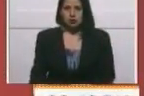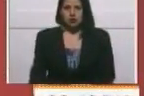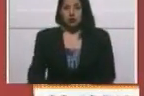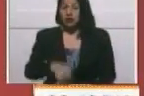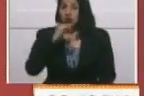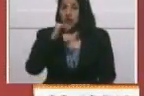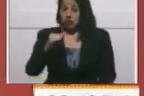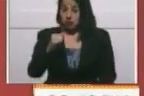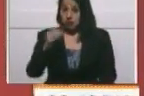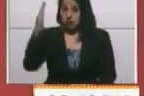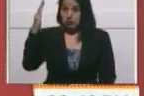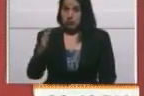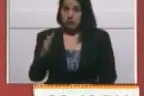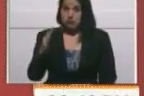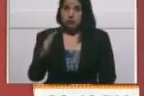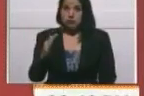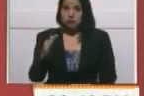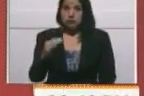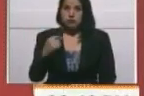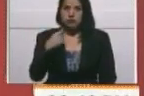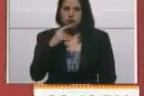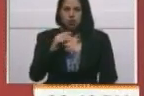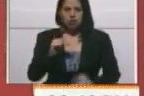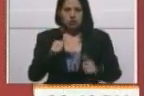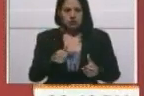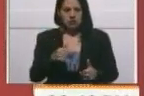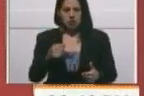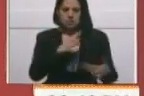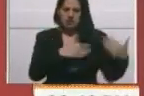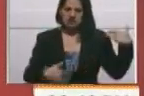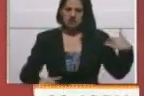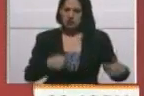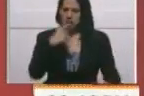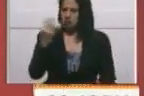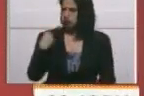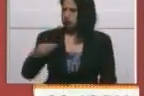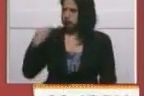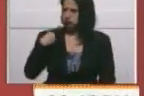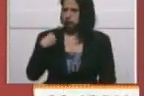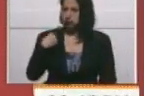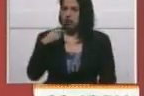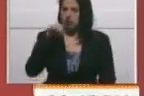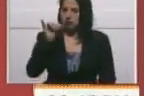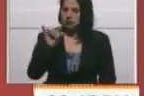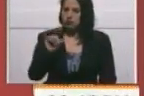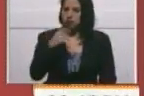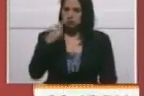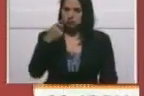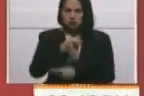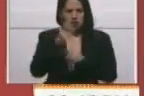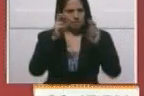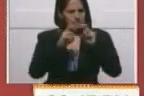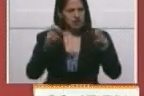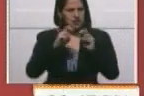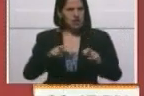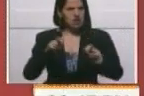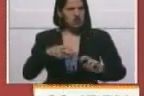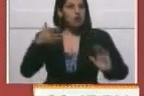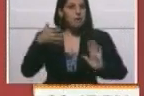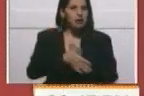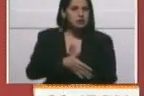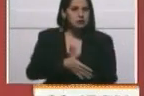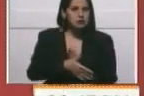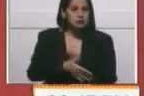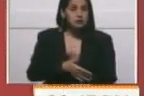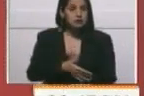llegó y comenzó al presidente le llegó la información él mismo ordenó una investigación el